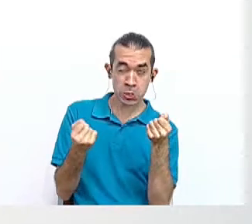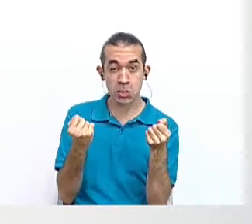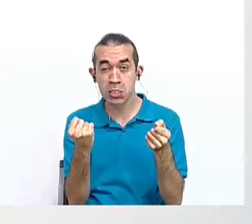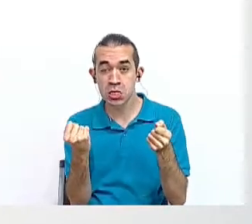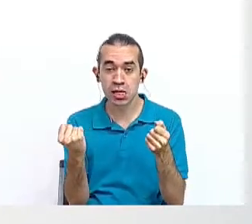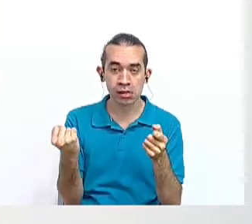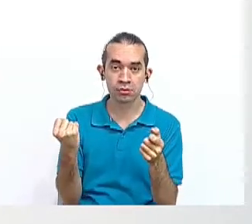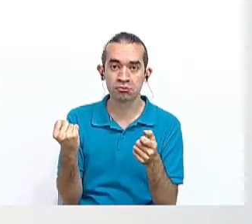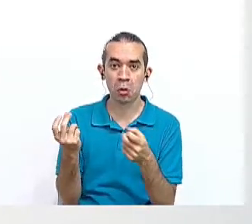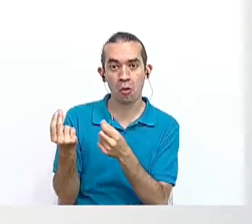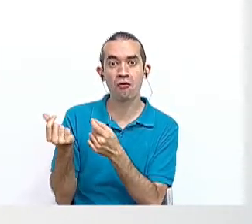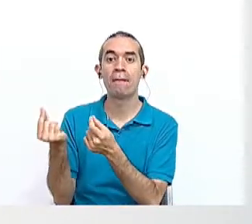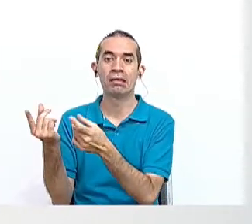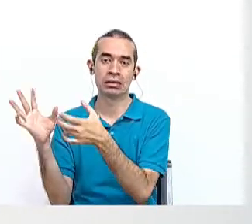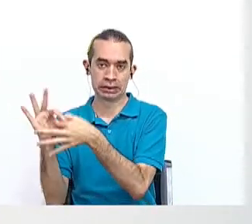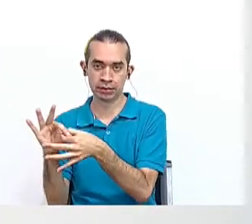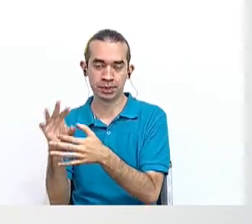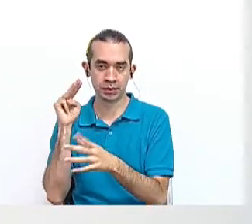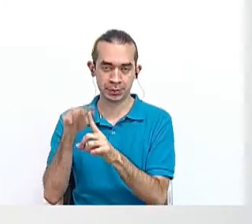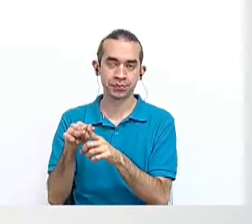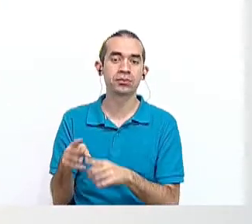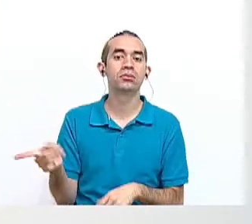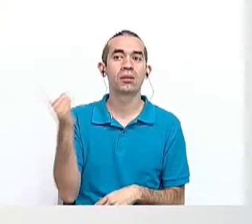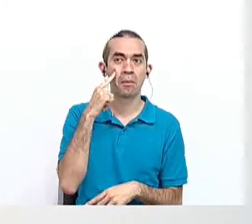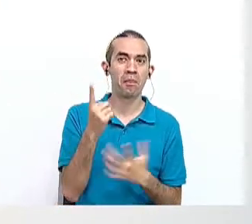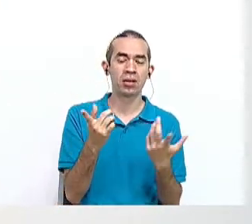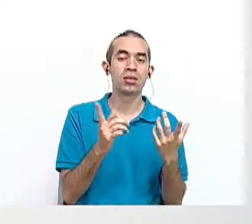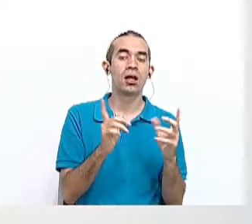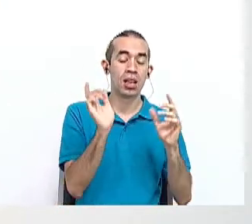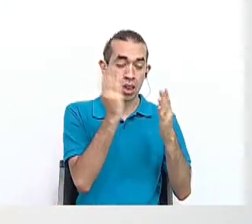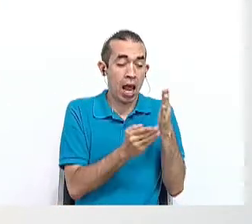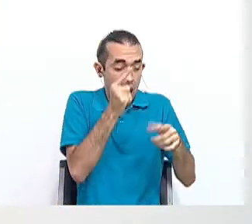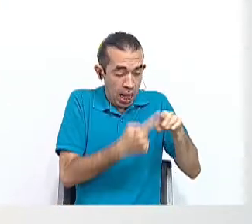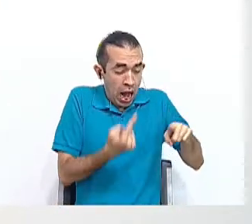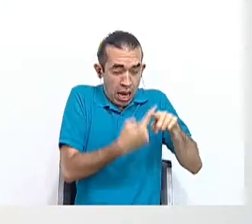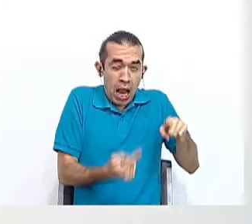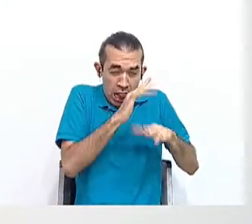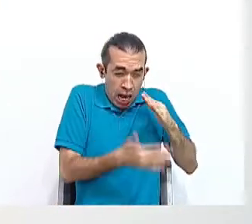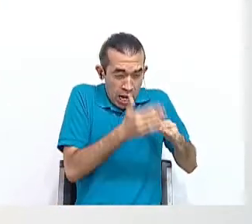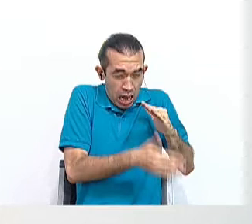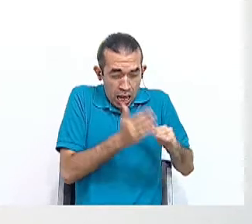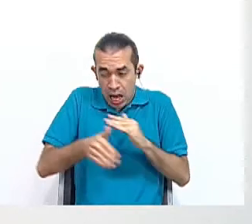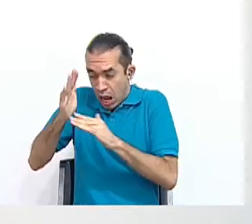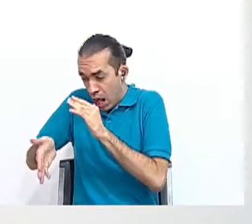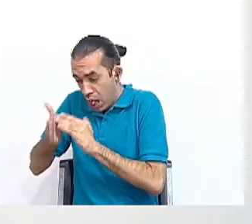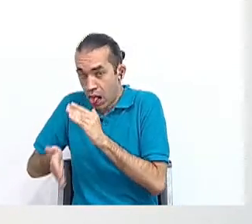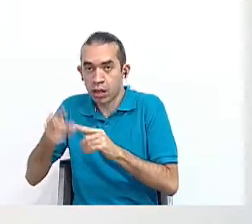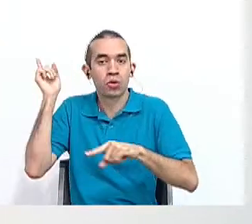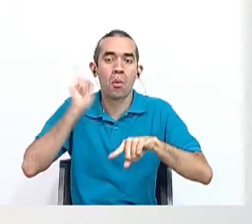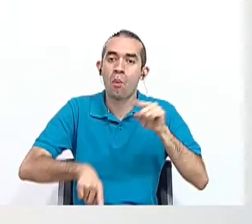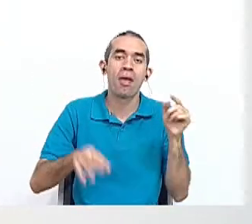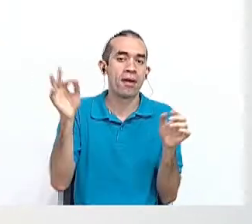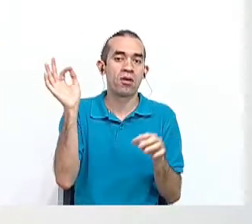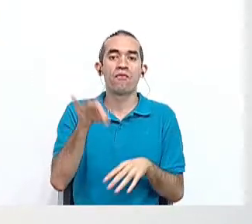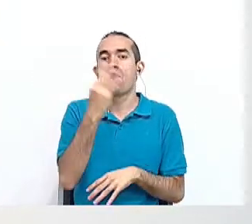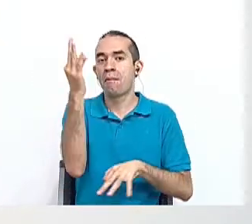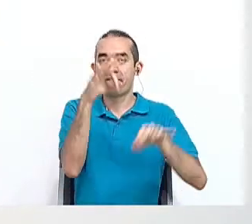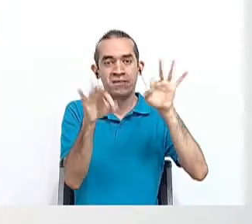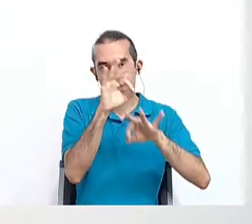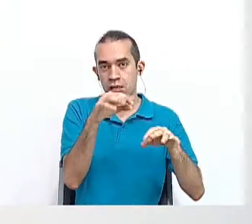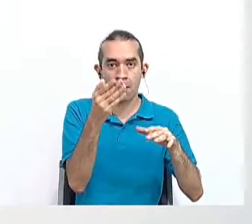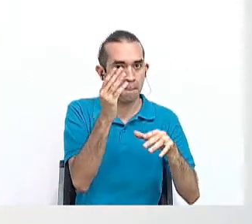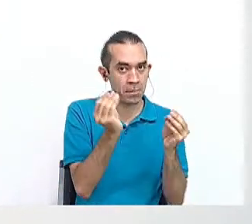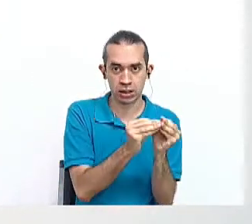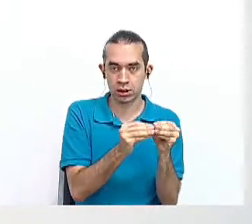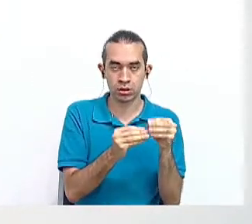Sí, llega el momento en que, físicamente hablando, ya no los podemos dividir. En el caso del agua llegamos a una molécula,